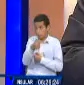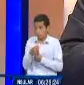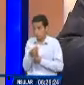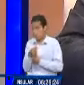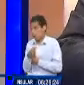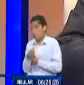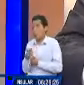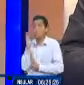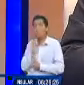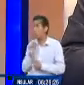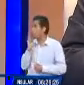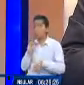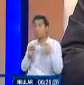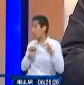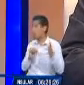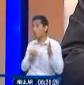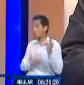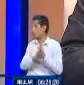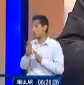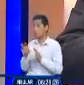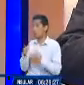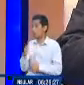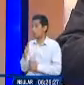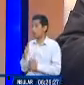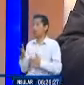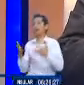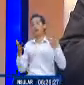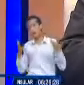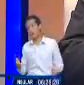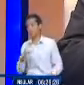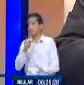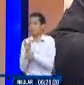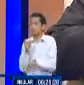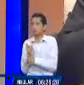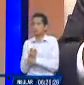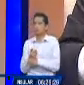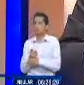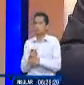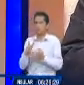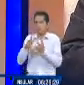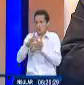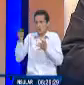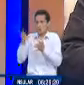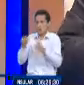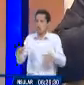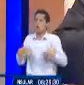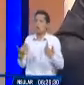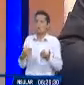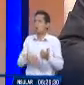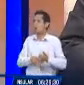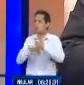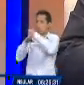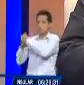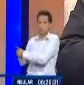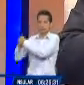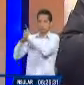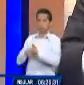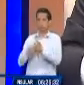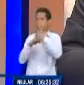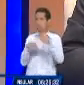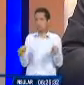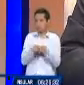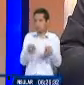gran minería que son los proyectos que no hemos desarrollado hasta el momento y estaba absorbido en el sentido de que teníamos una misma autoridad que normalmente y